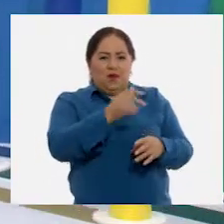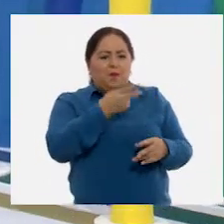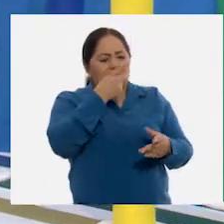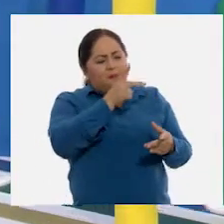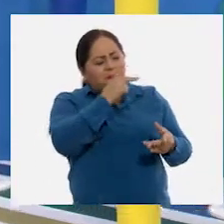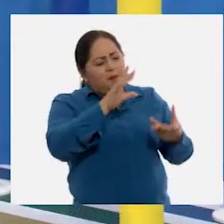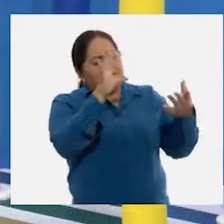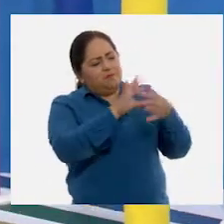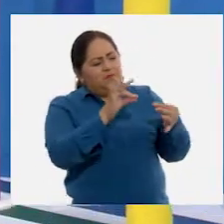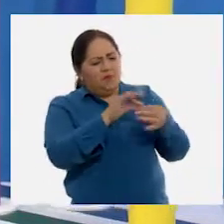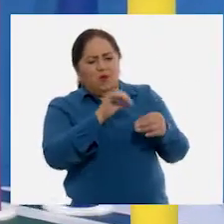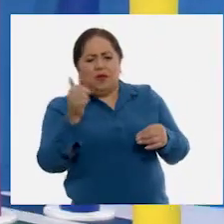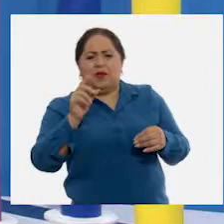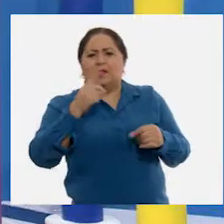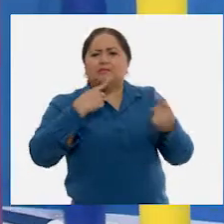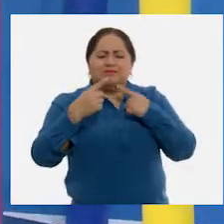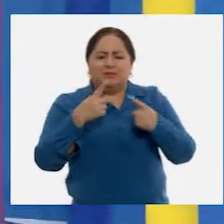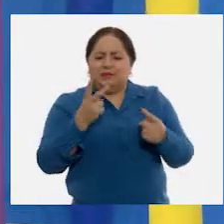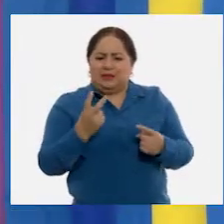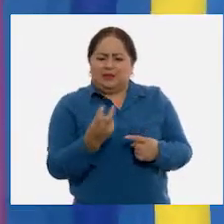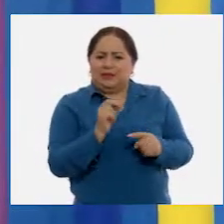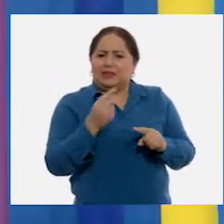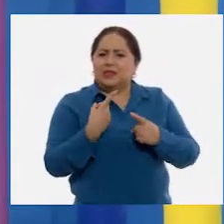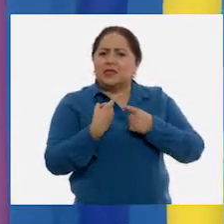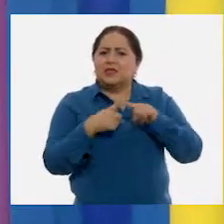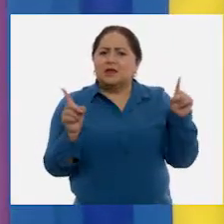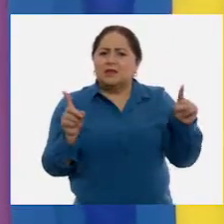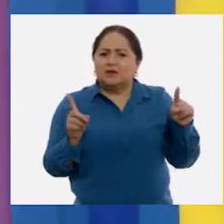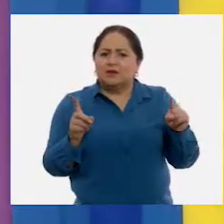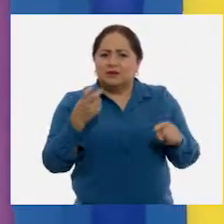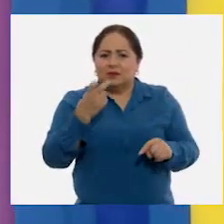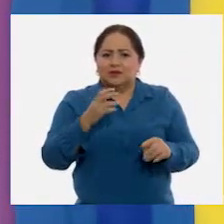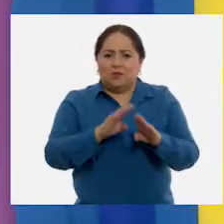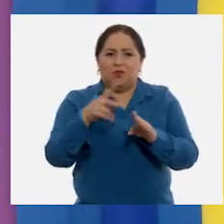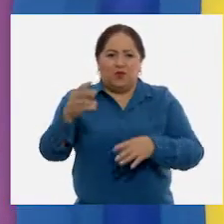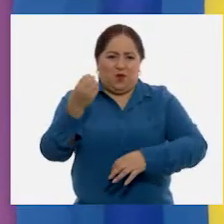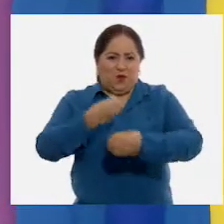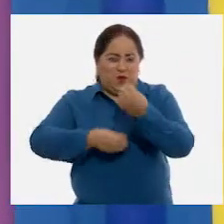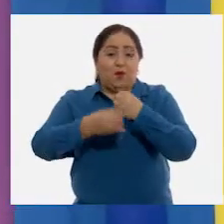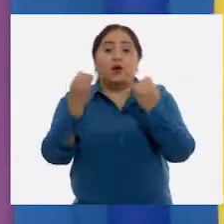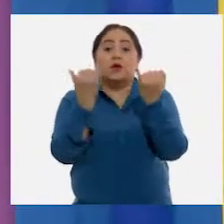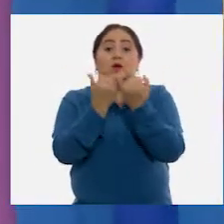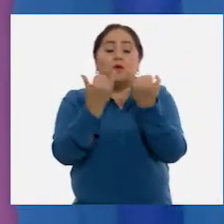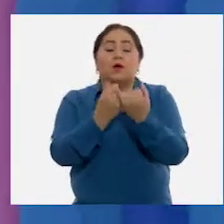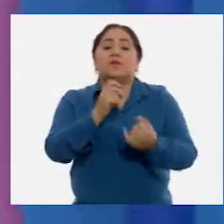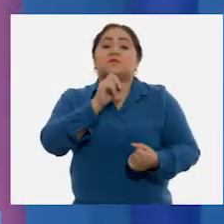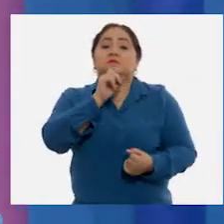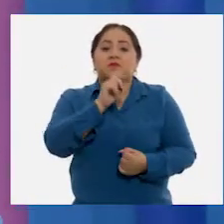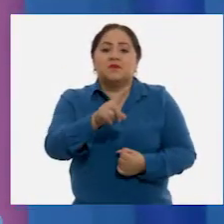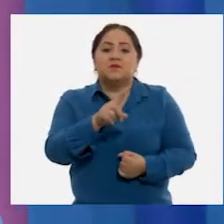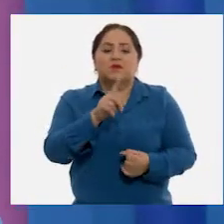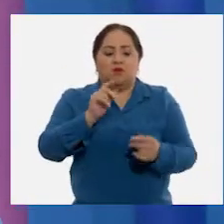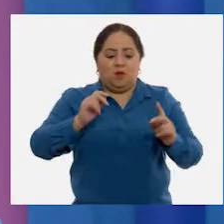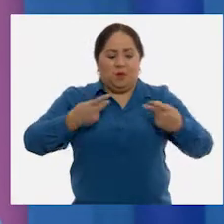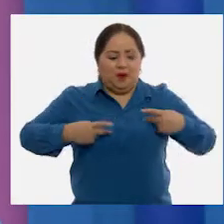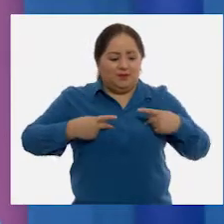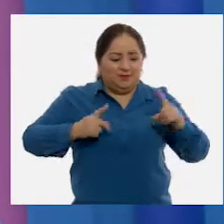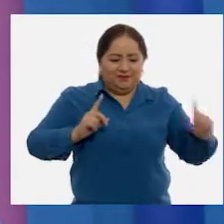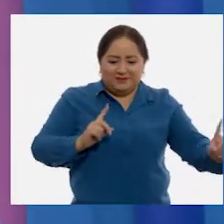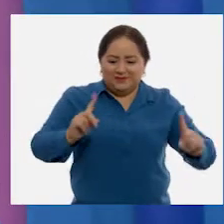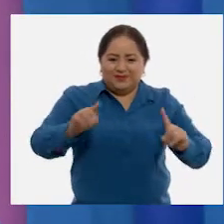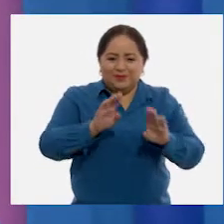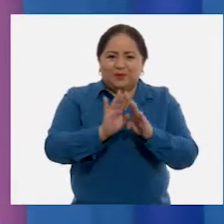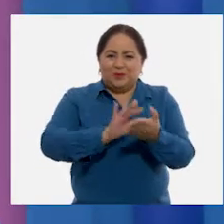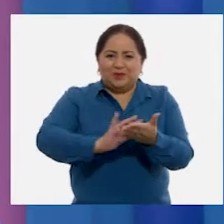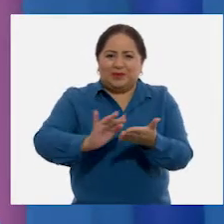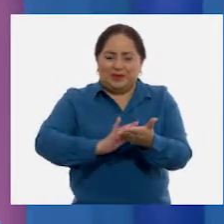narrador como en los diálogos, y supongo que eso tiene que ver con el tono de la obra y también con las características de los personajes y del